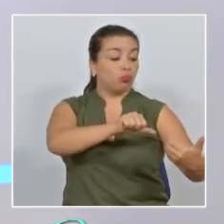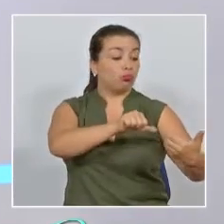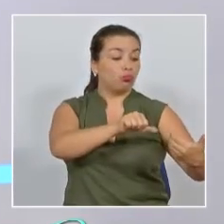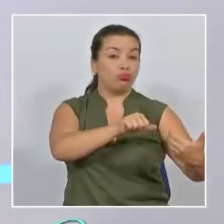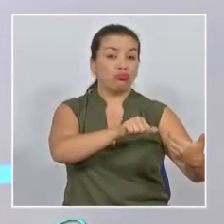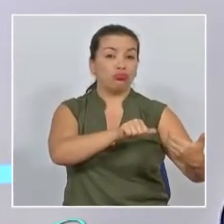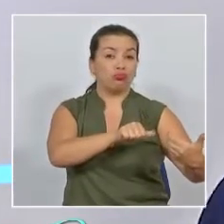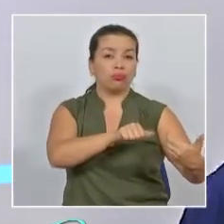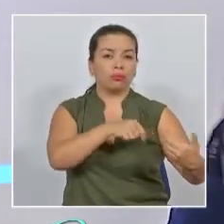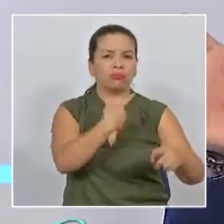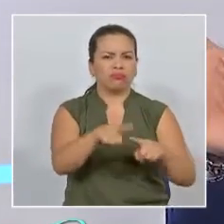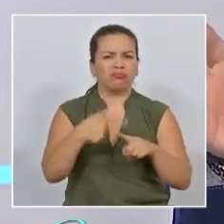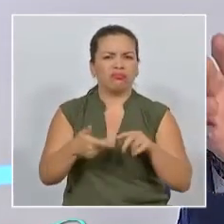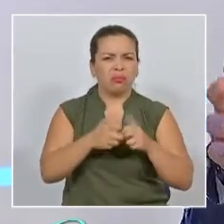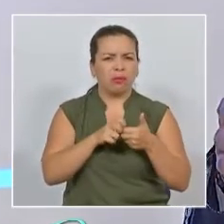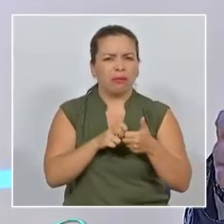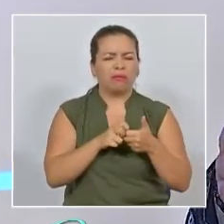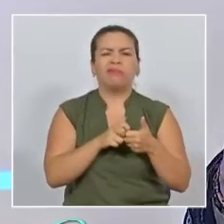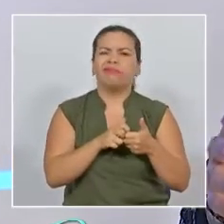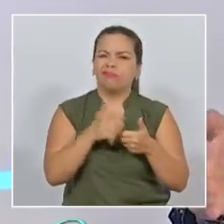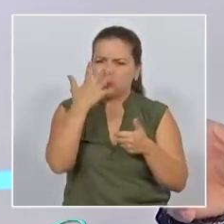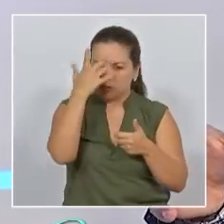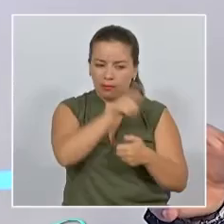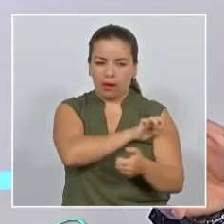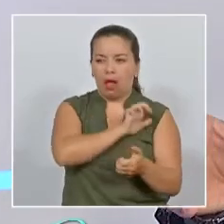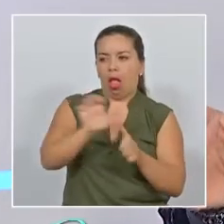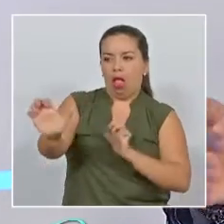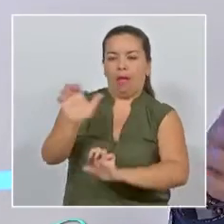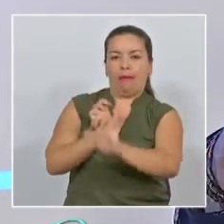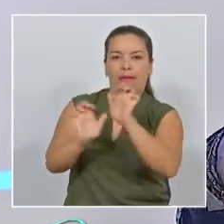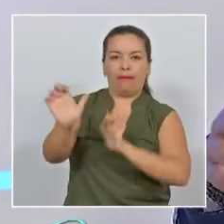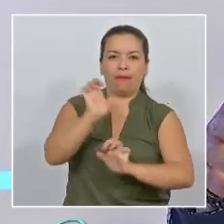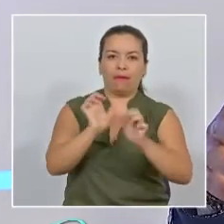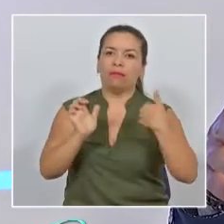entonces se hicieron una cantidad de investigaciones con personas de nuestra...